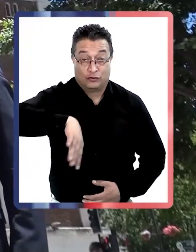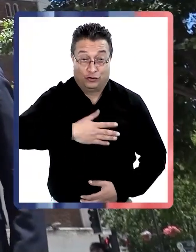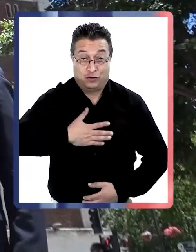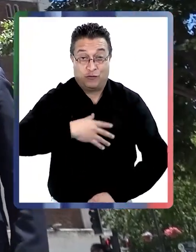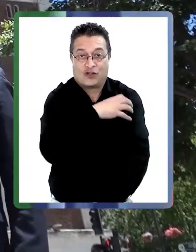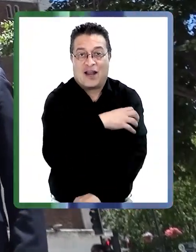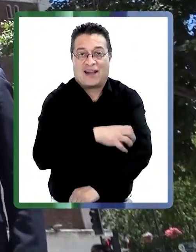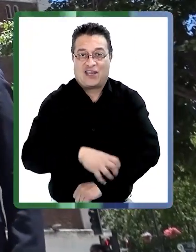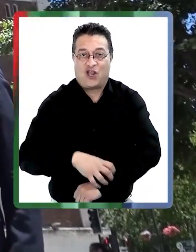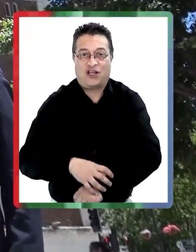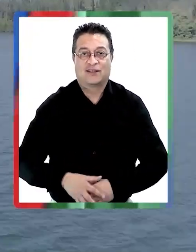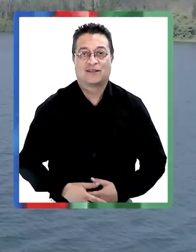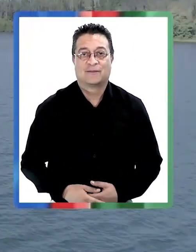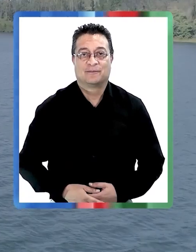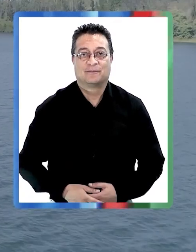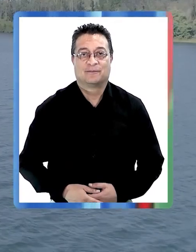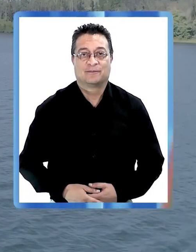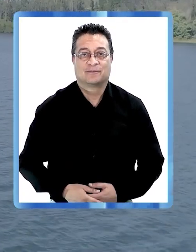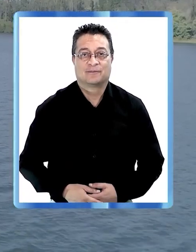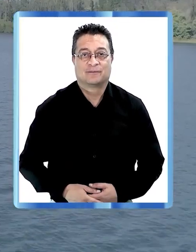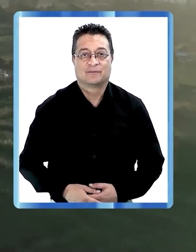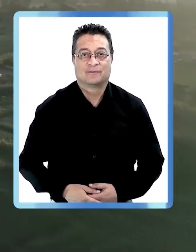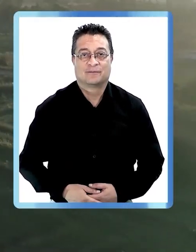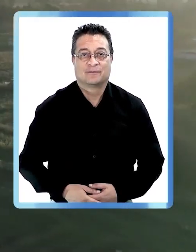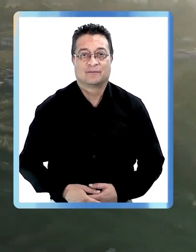Somos las regiones.